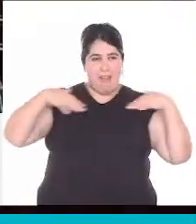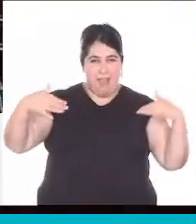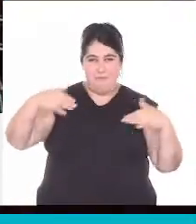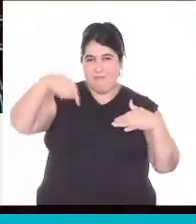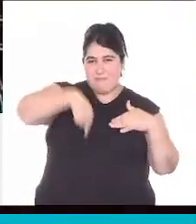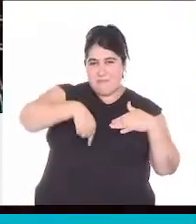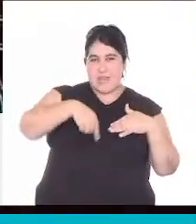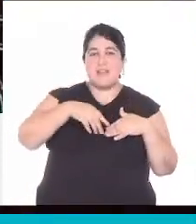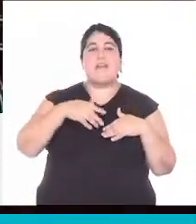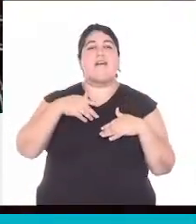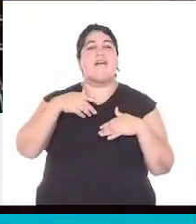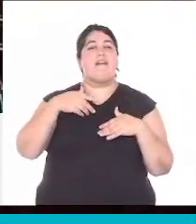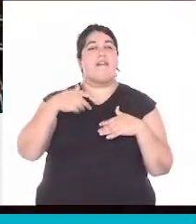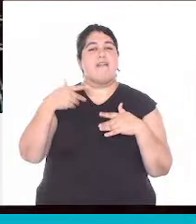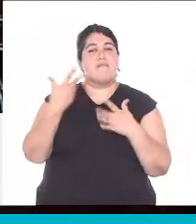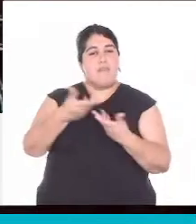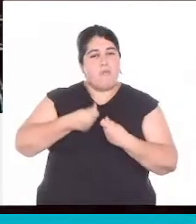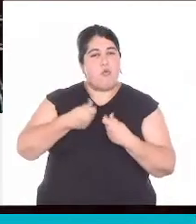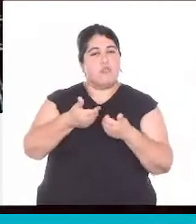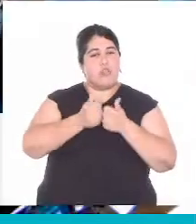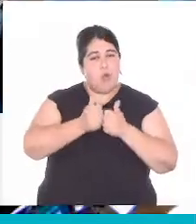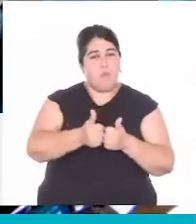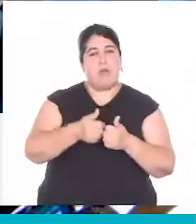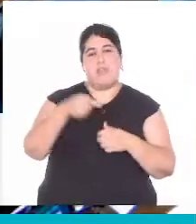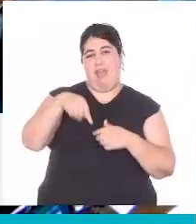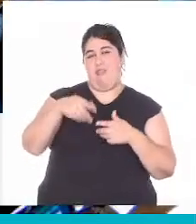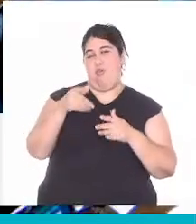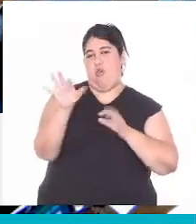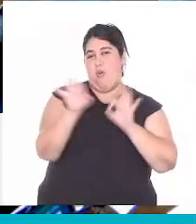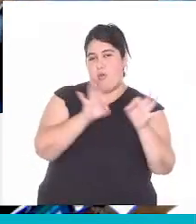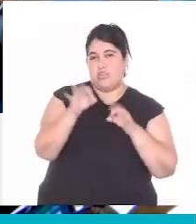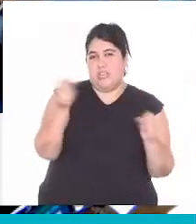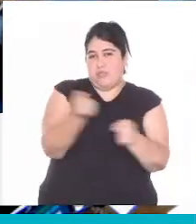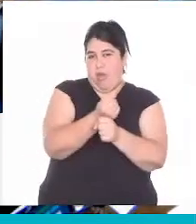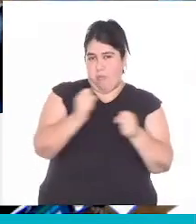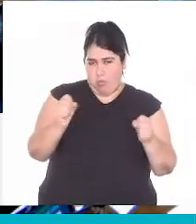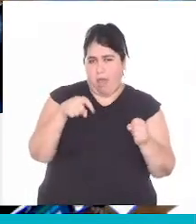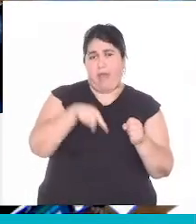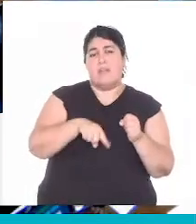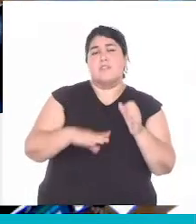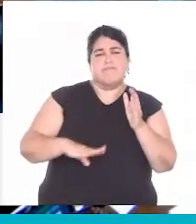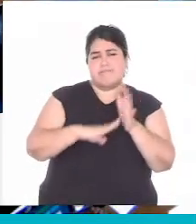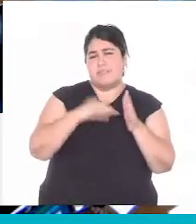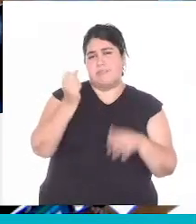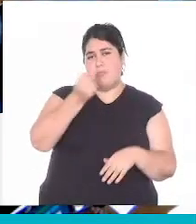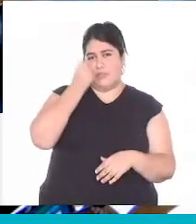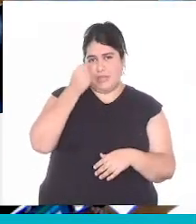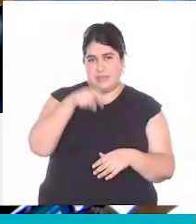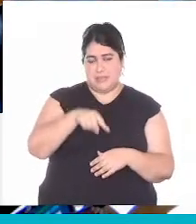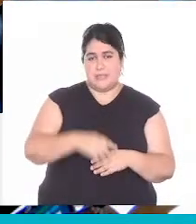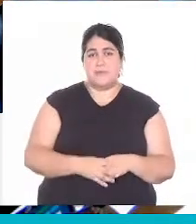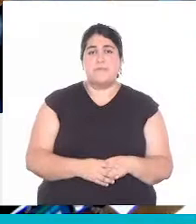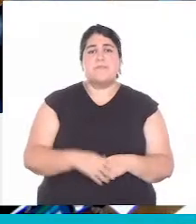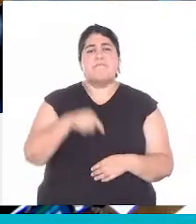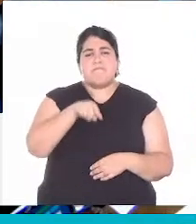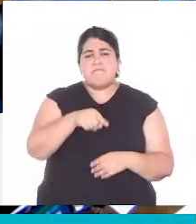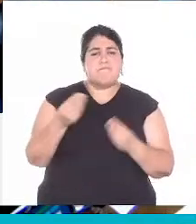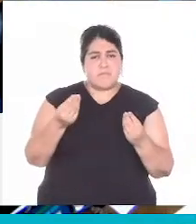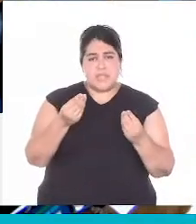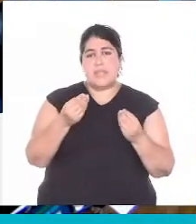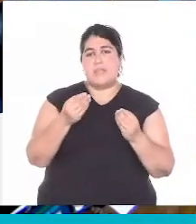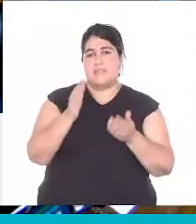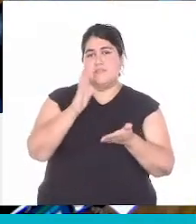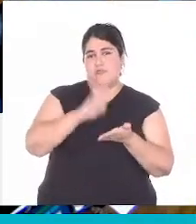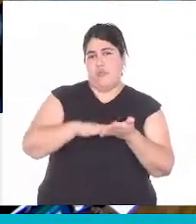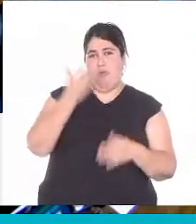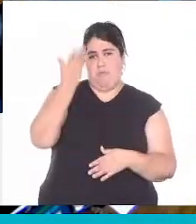por haber acompañado la aprobación de este proyecto tan importante, que es destacar como personalidad